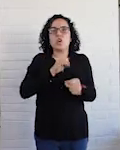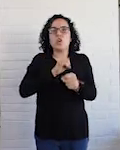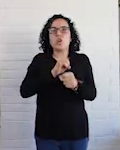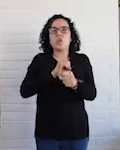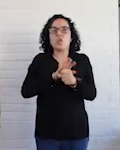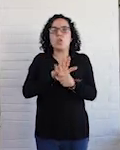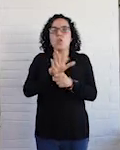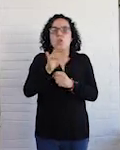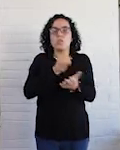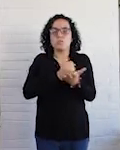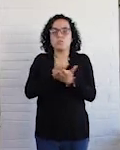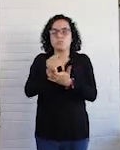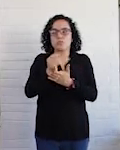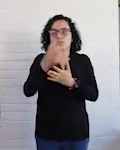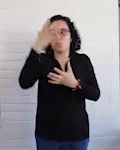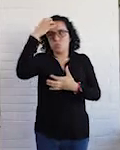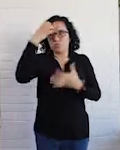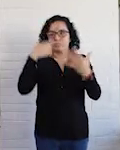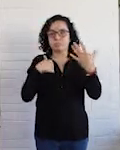esa decisión?